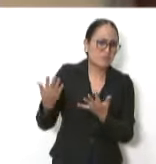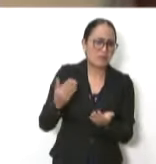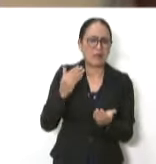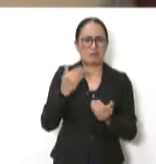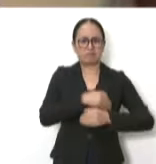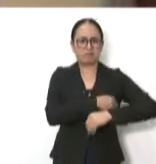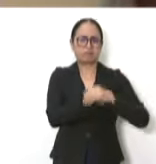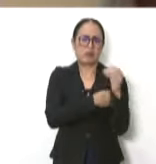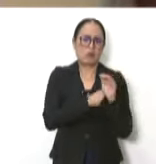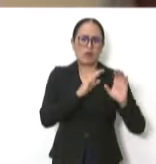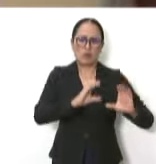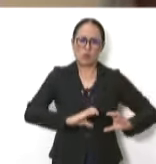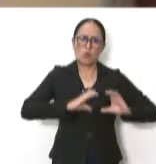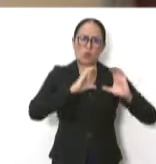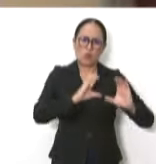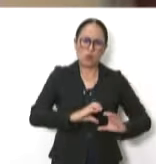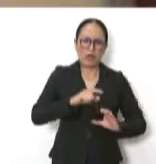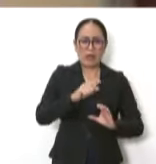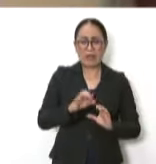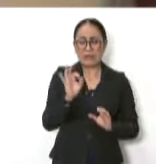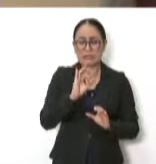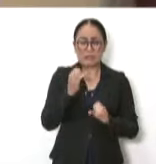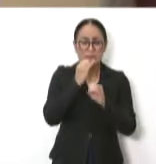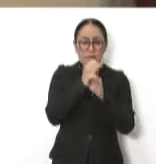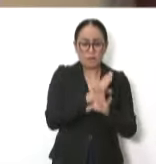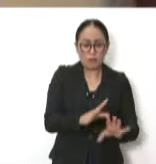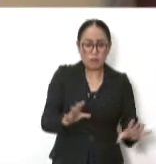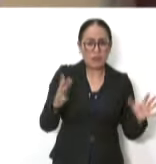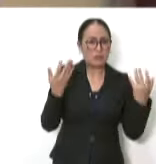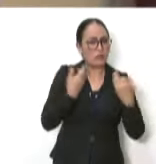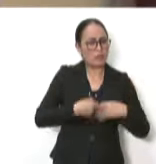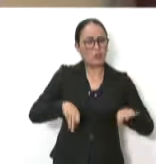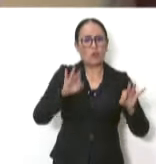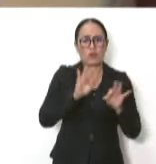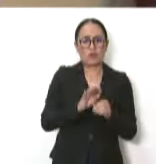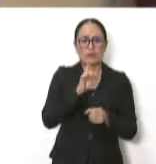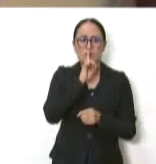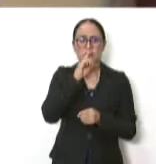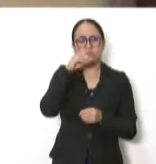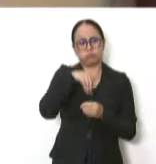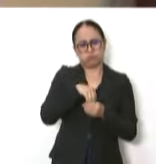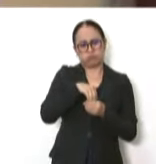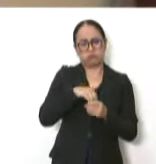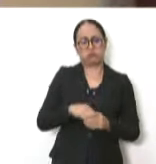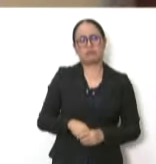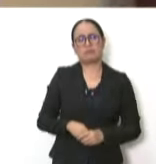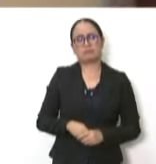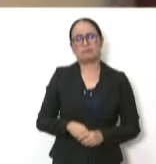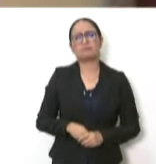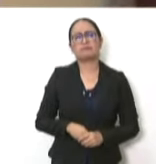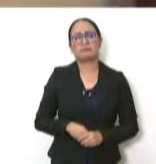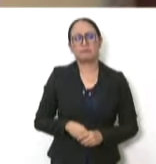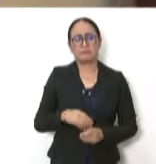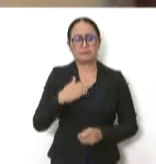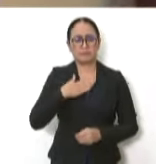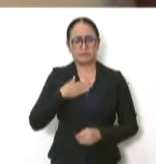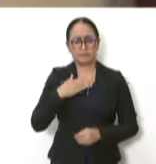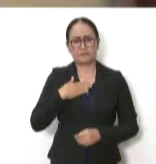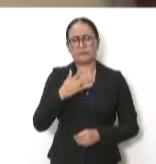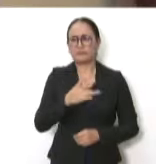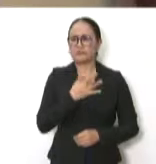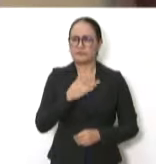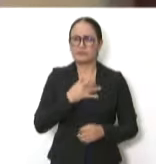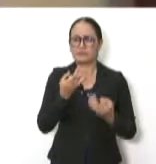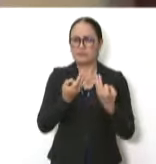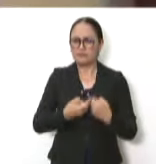dado contener inclusive datos personales sensibles. En relatadas condiciones, me parece muy